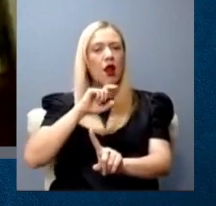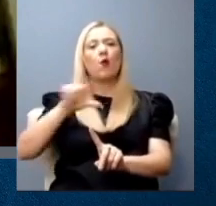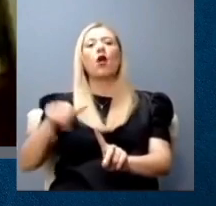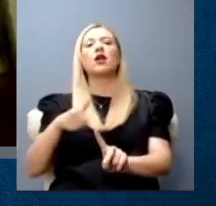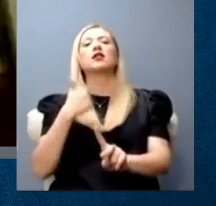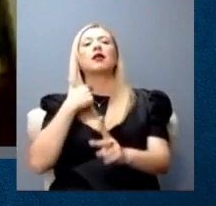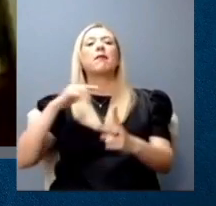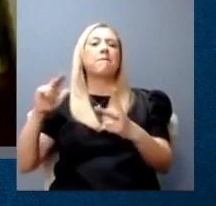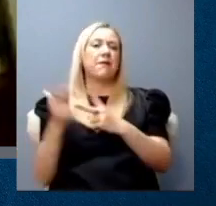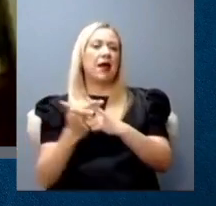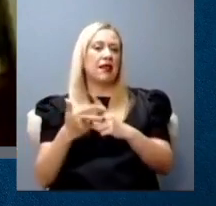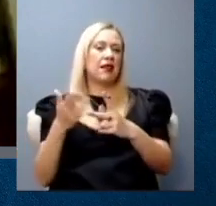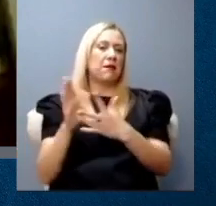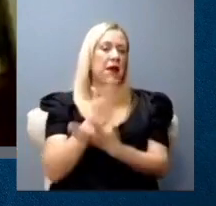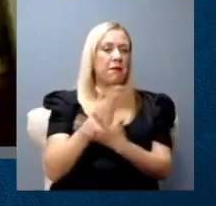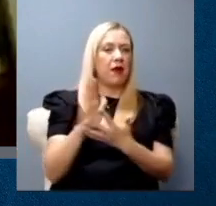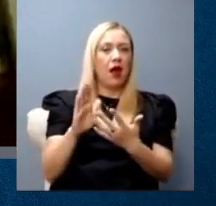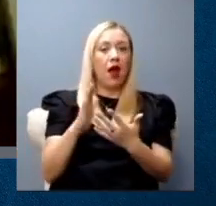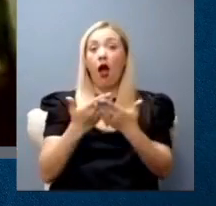La